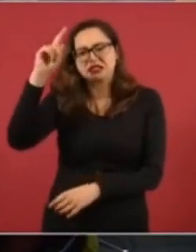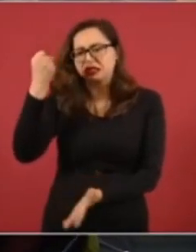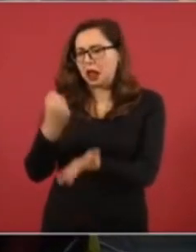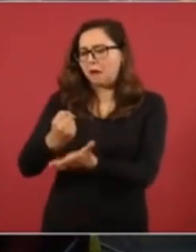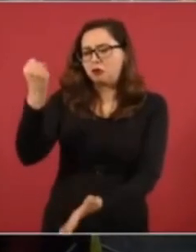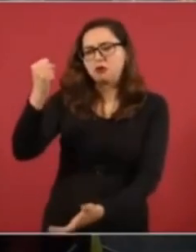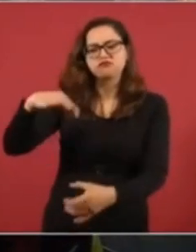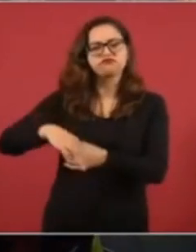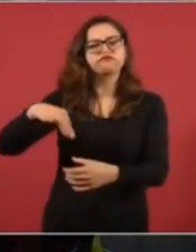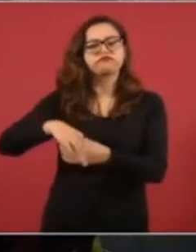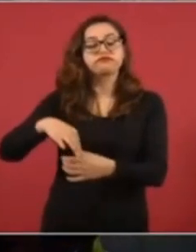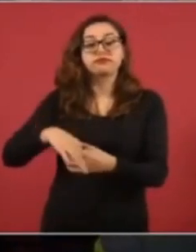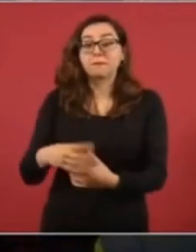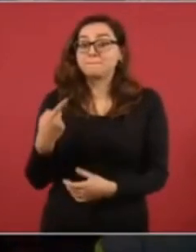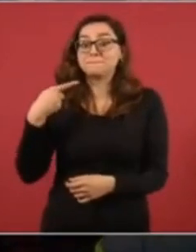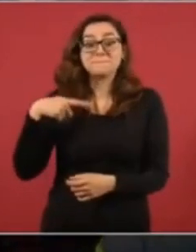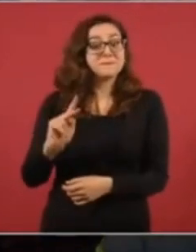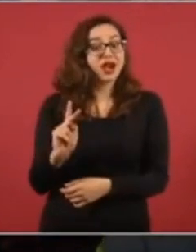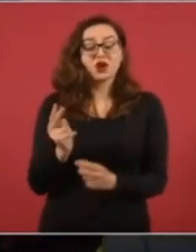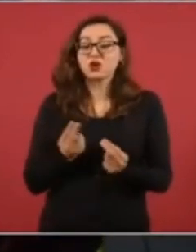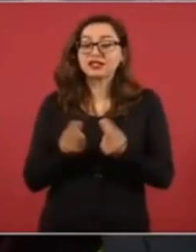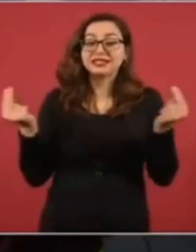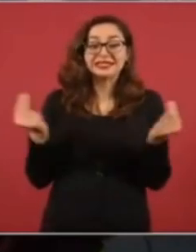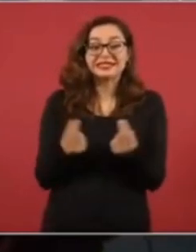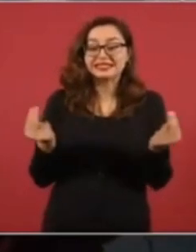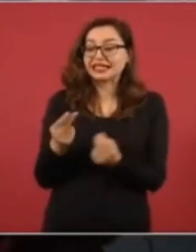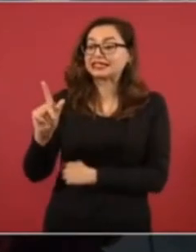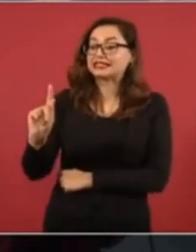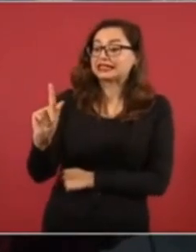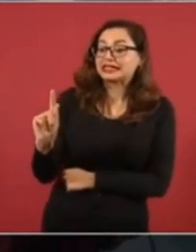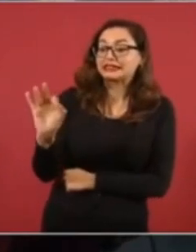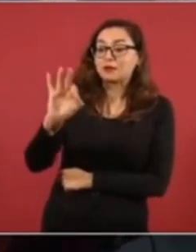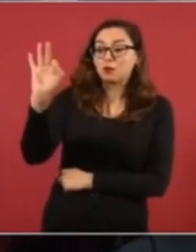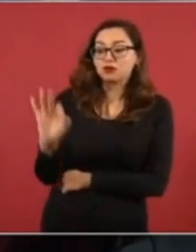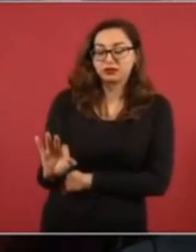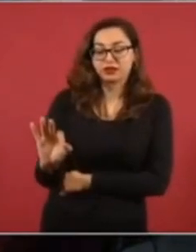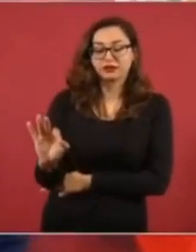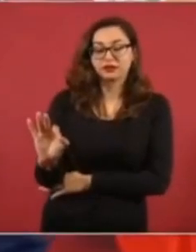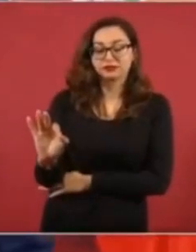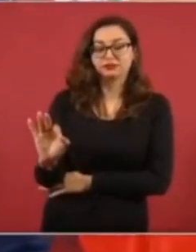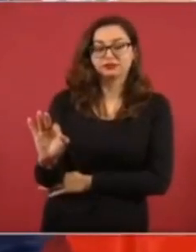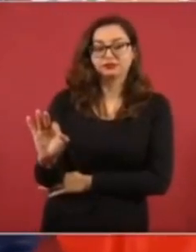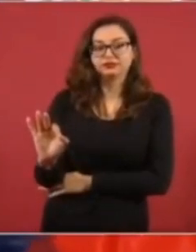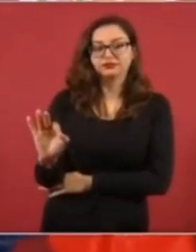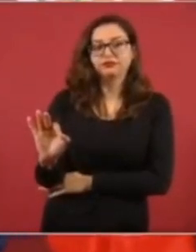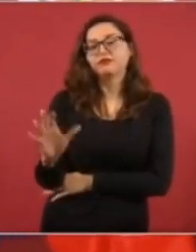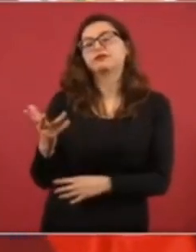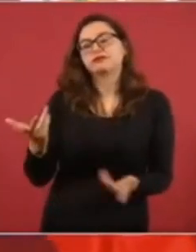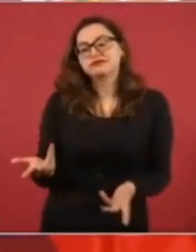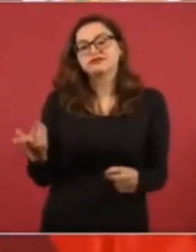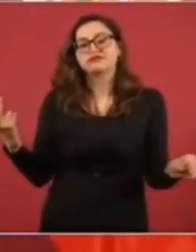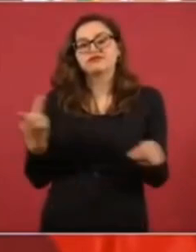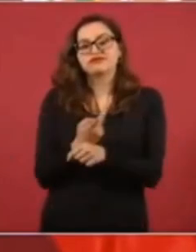Amigos y amigas, vamos a ir a la conferencia hoy 22 de septiembre. Hoy propone el presidente López Obrador